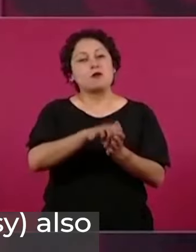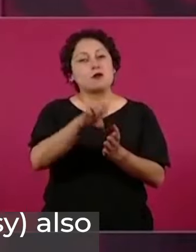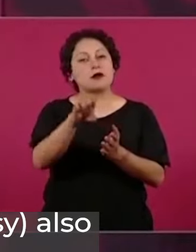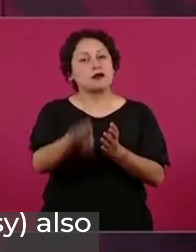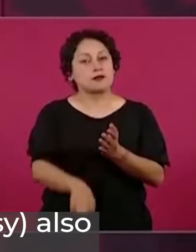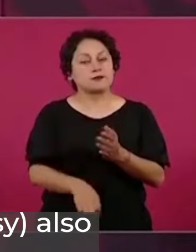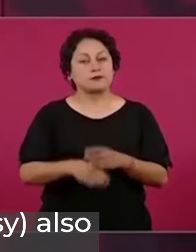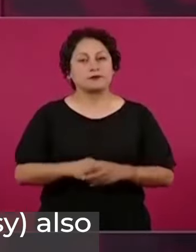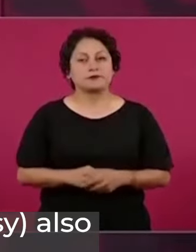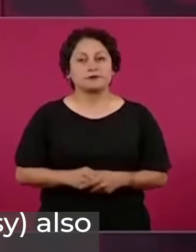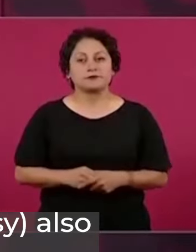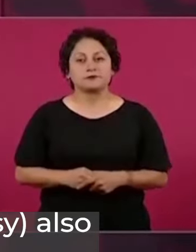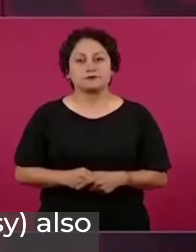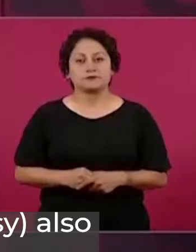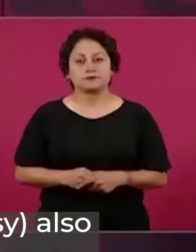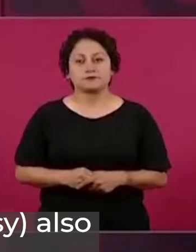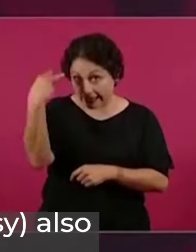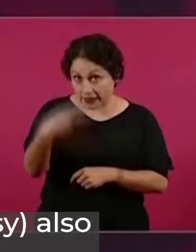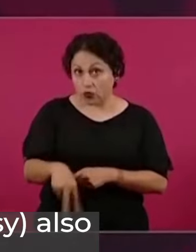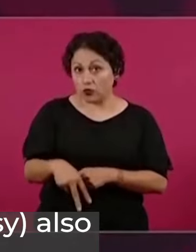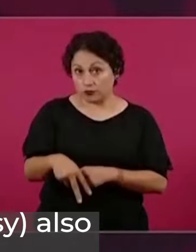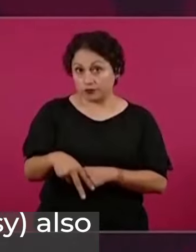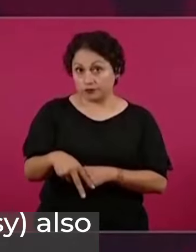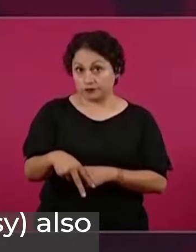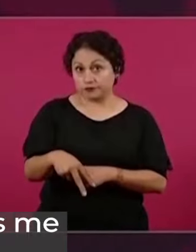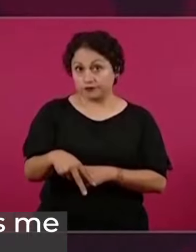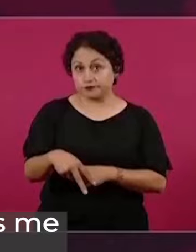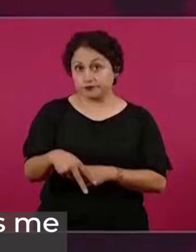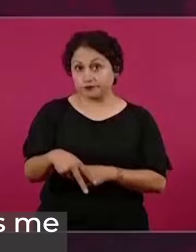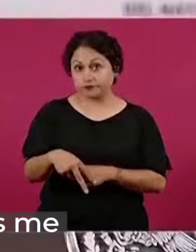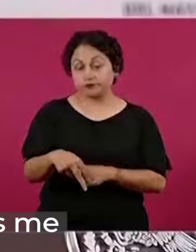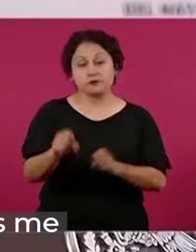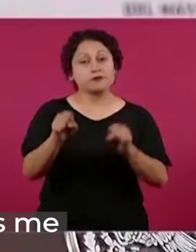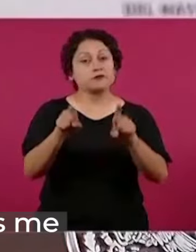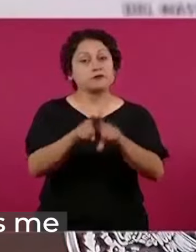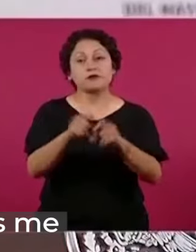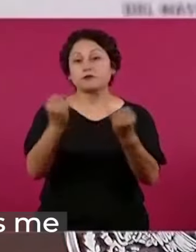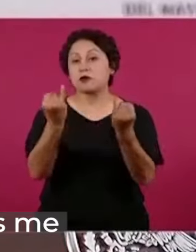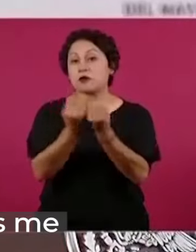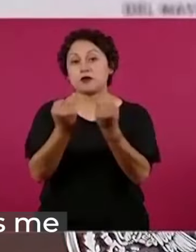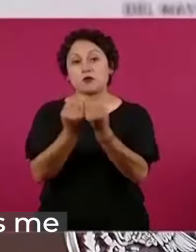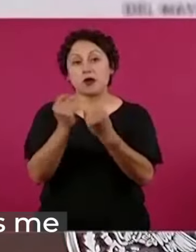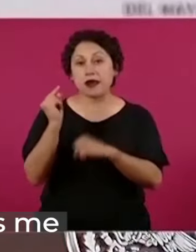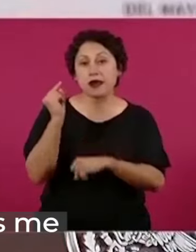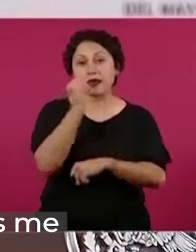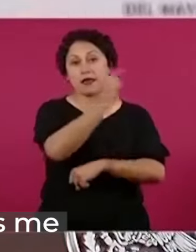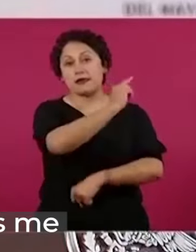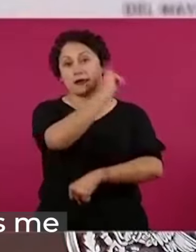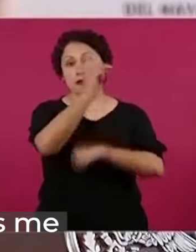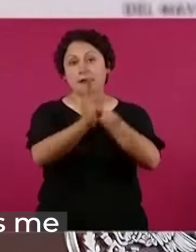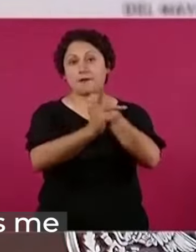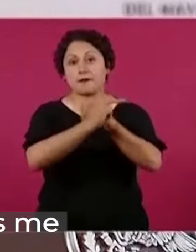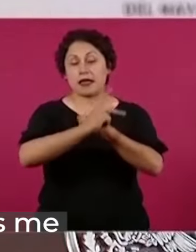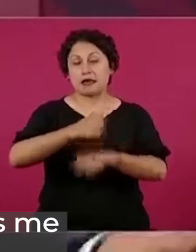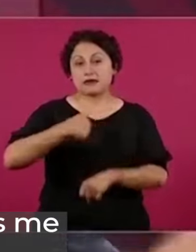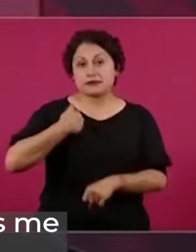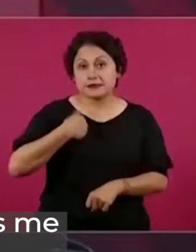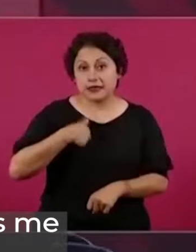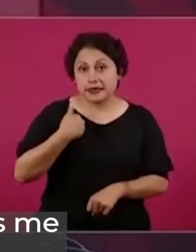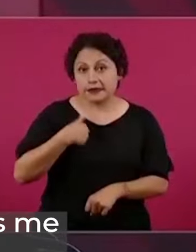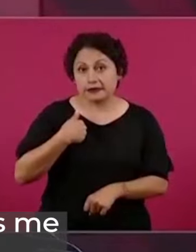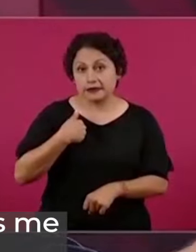que se pronuncian lo hacen los canadienses que también es de pena Ajena con